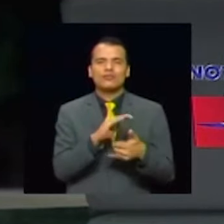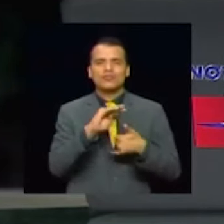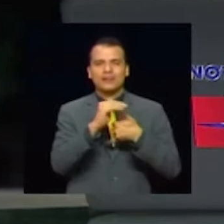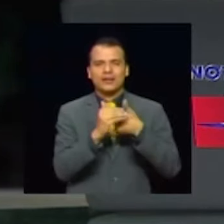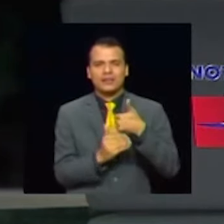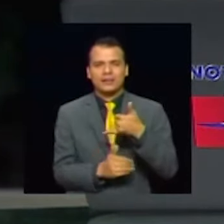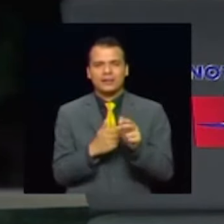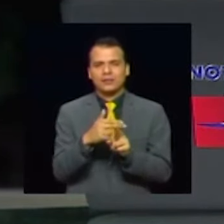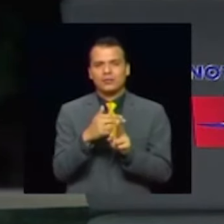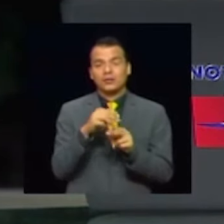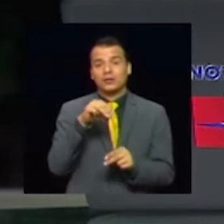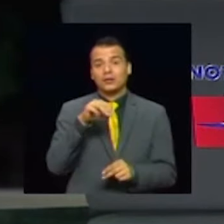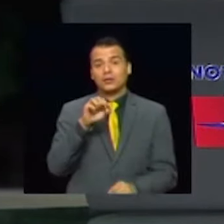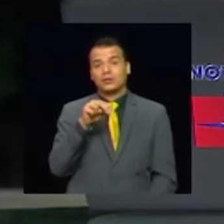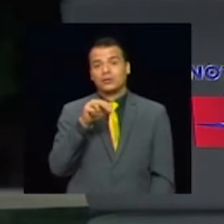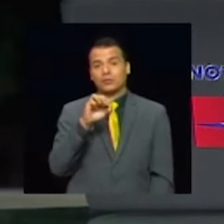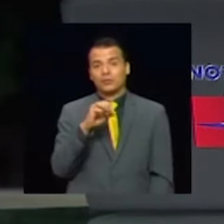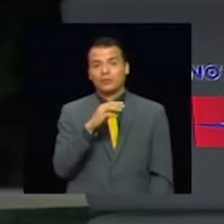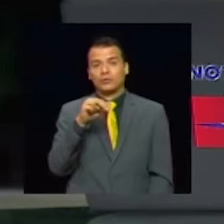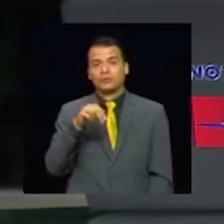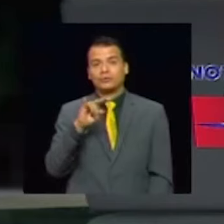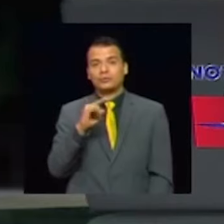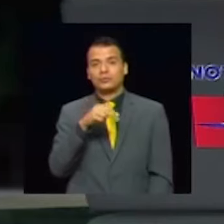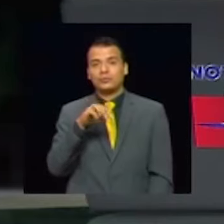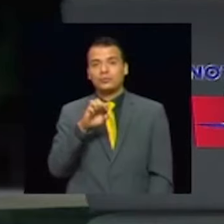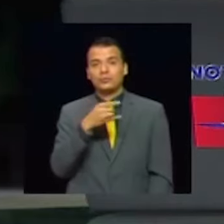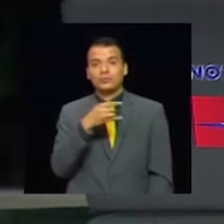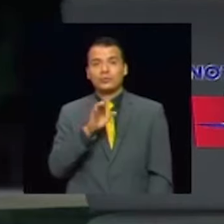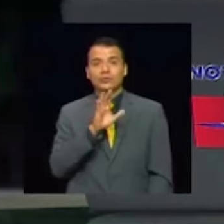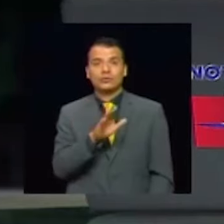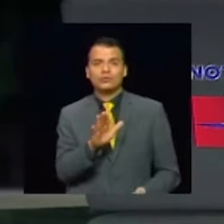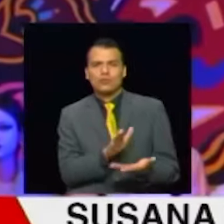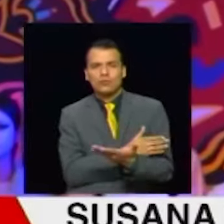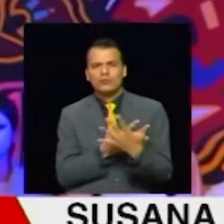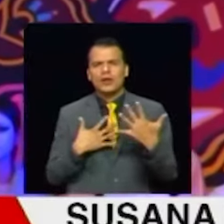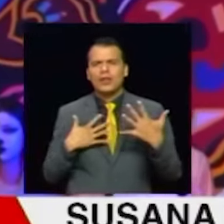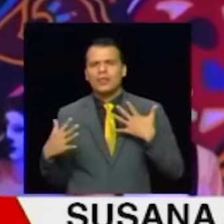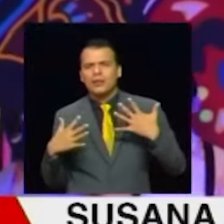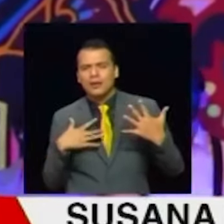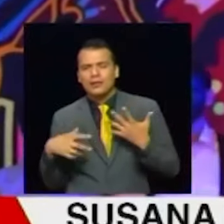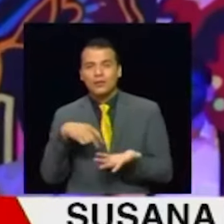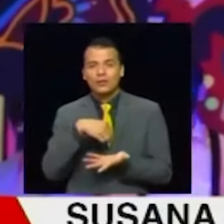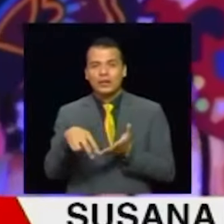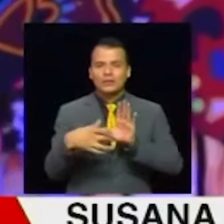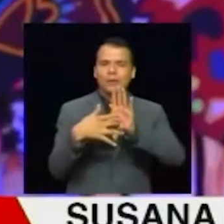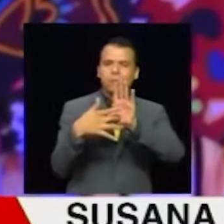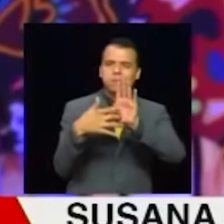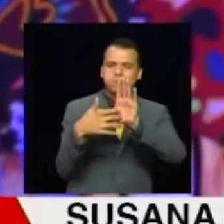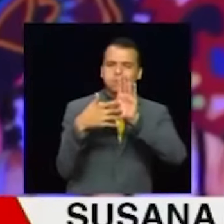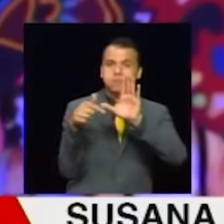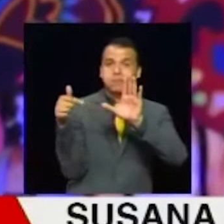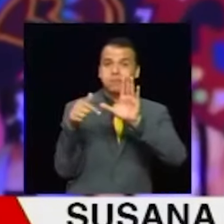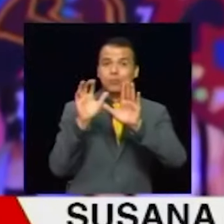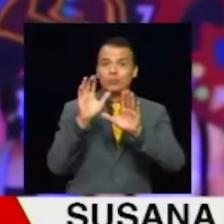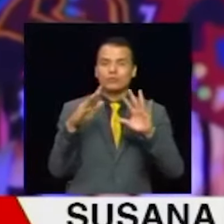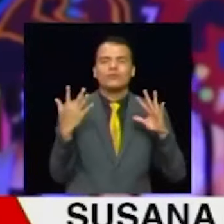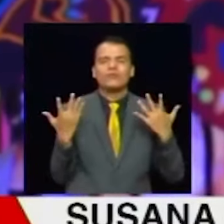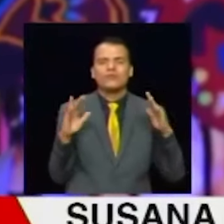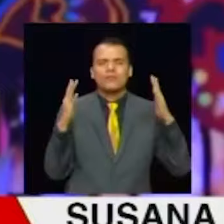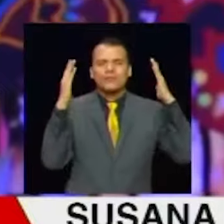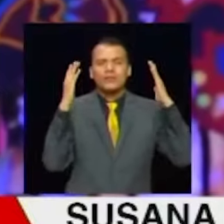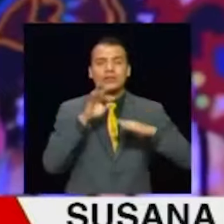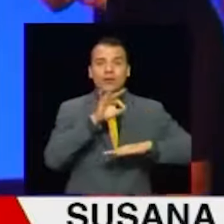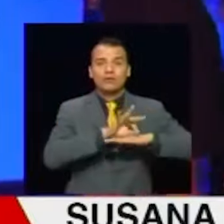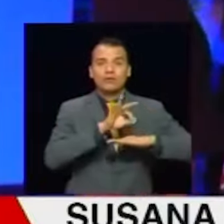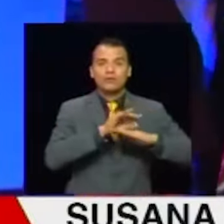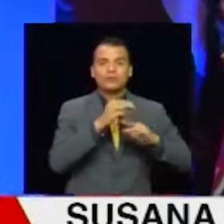niños artistas en una fusión de música, teatro y danza. La Fundación Casa por la Vida en Ginebra rendirá un emotivo